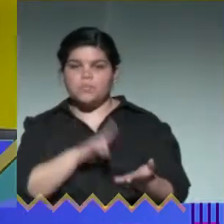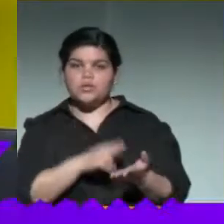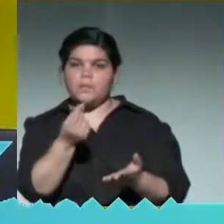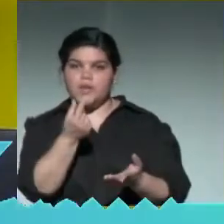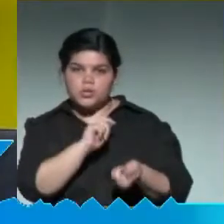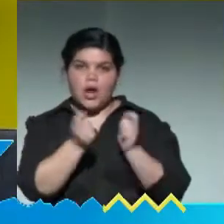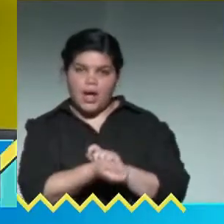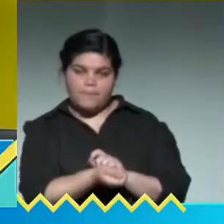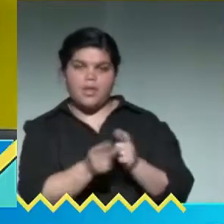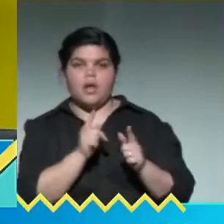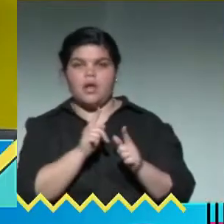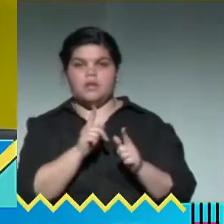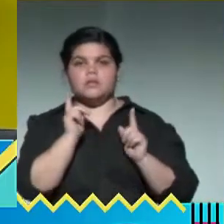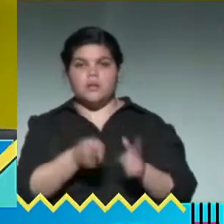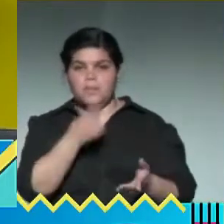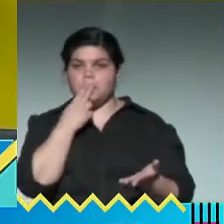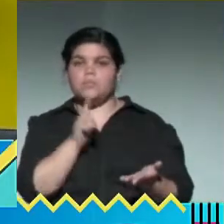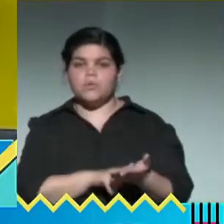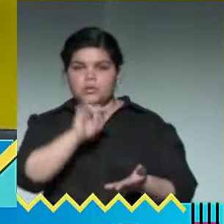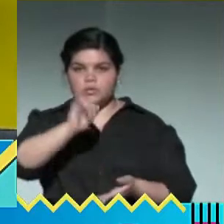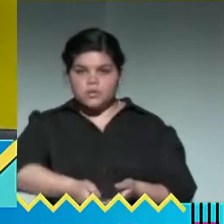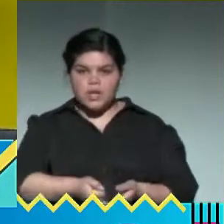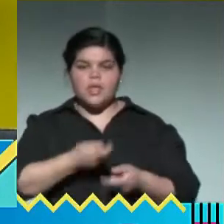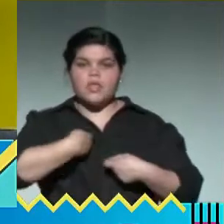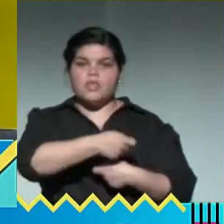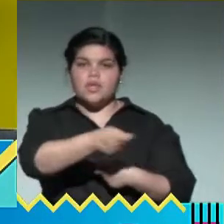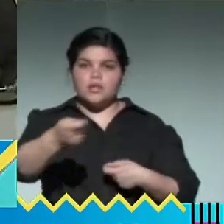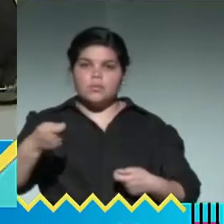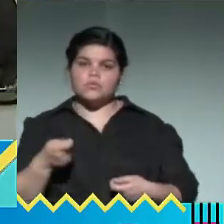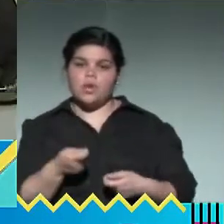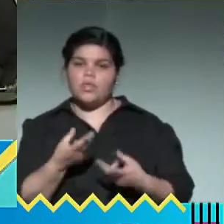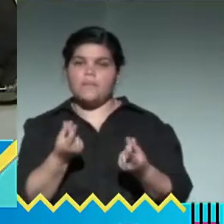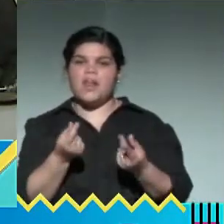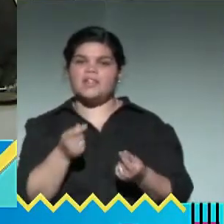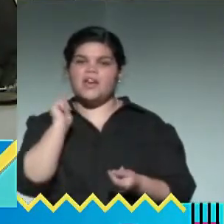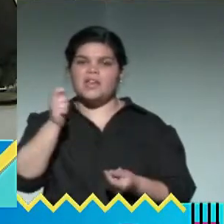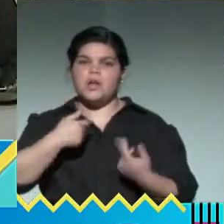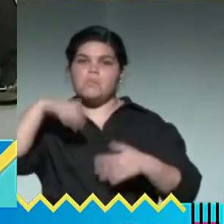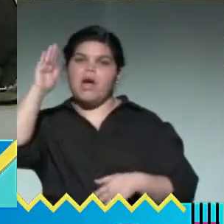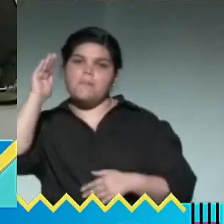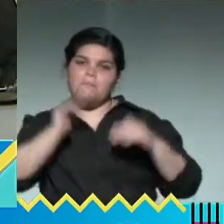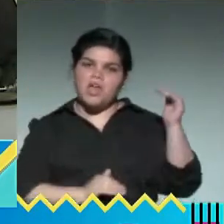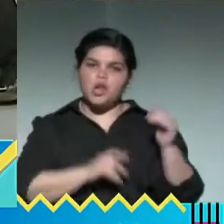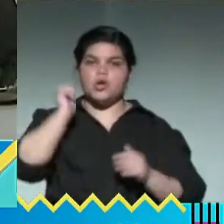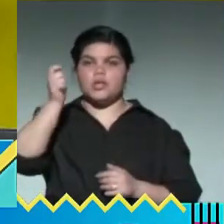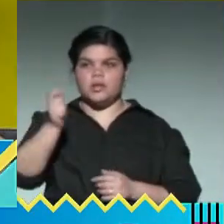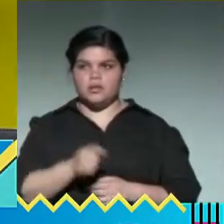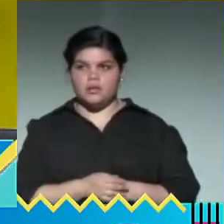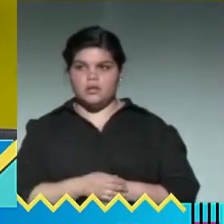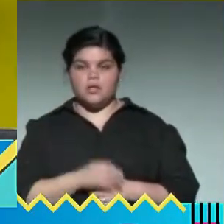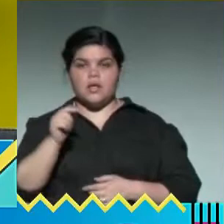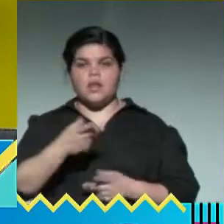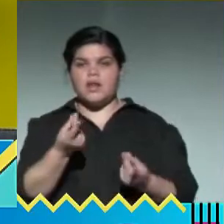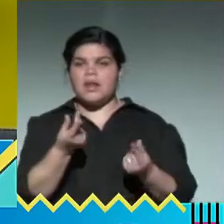Es verdad que los impuestos te afectan la distribución de la riqueza, pero la distribución de la riqueza y la equidad de un sistema